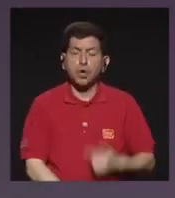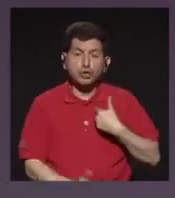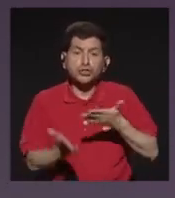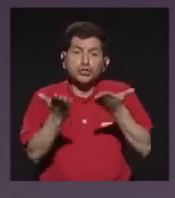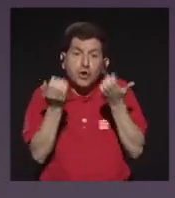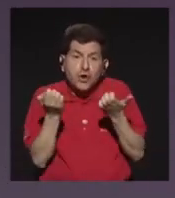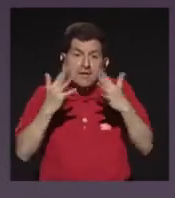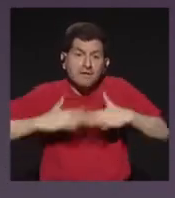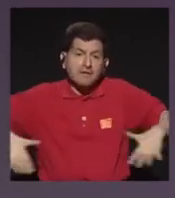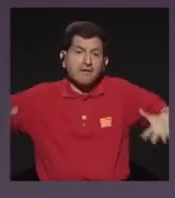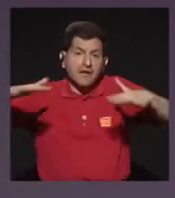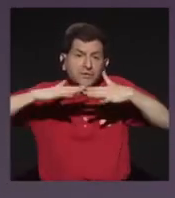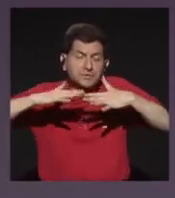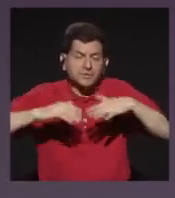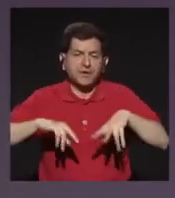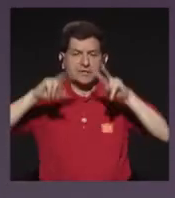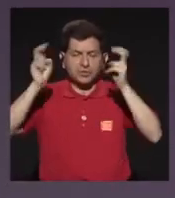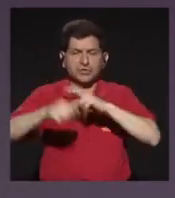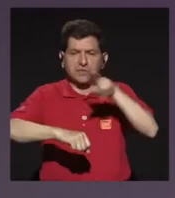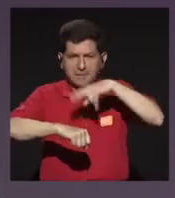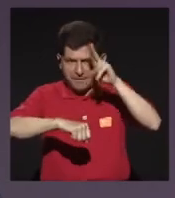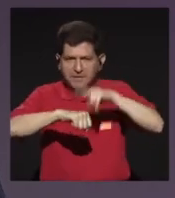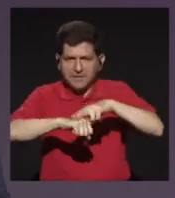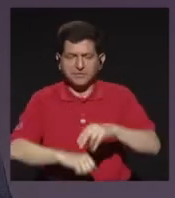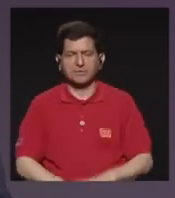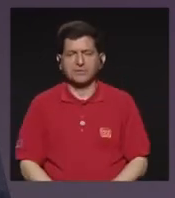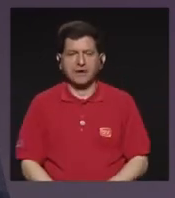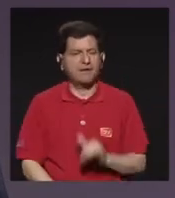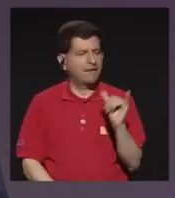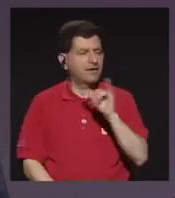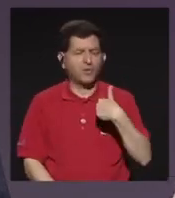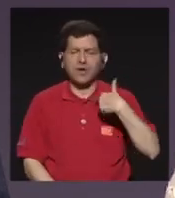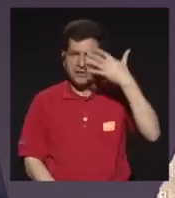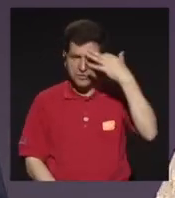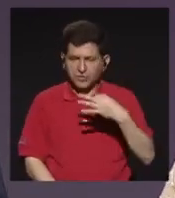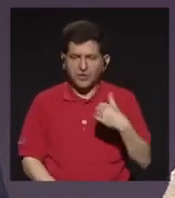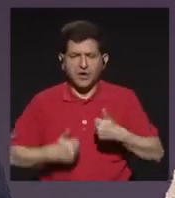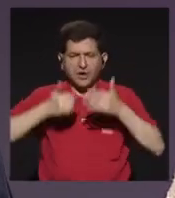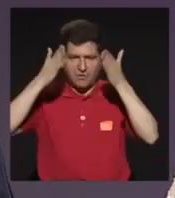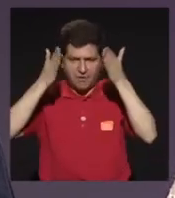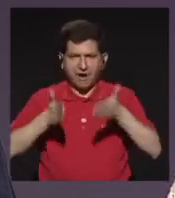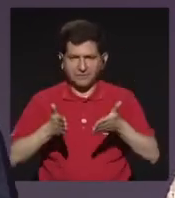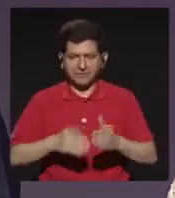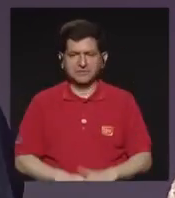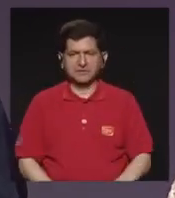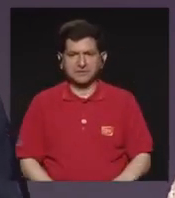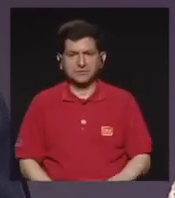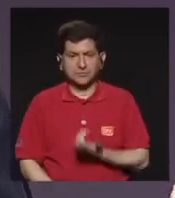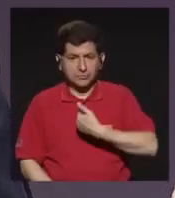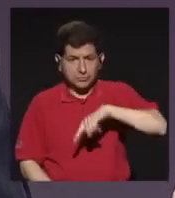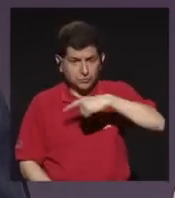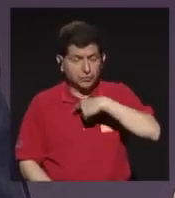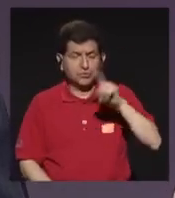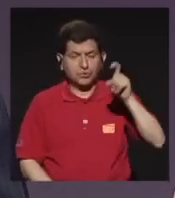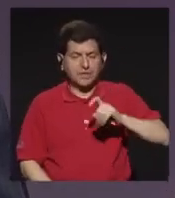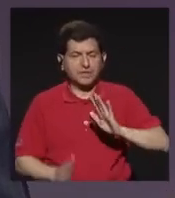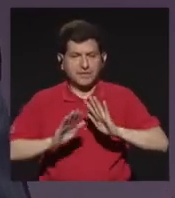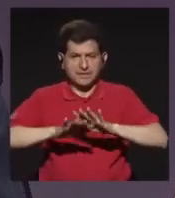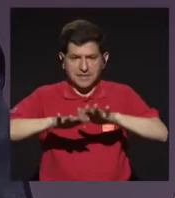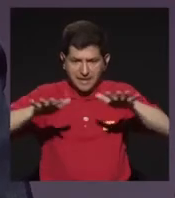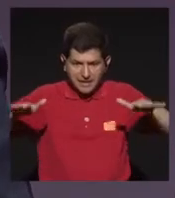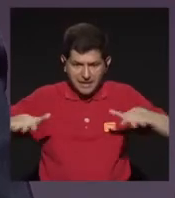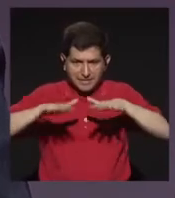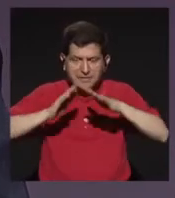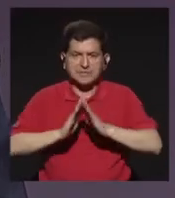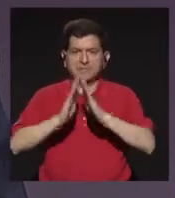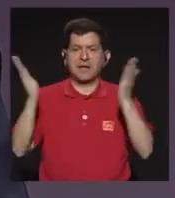quiero espacio para los temas nacionales y es donde también creo que las candidatas que tenemos que abrirnos el espacio